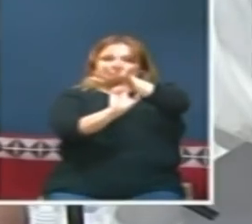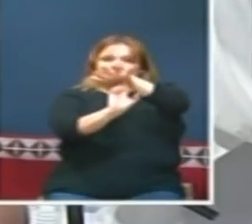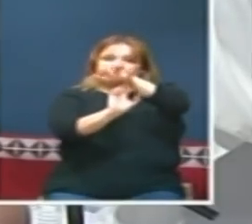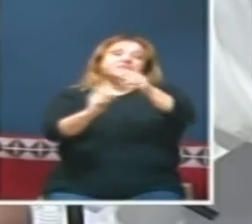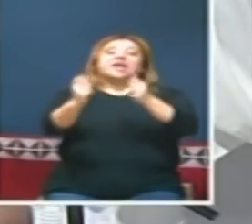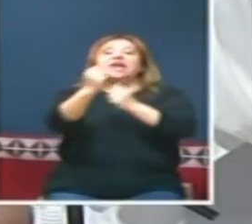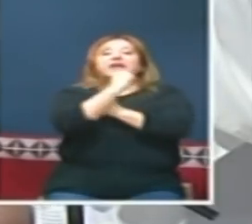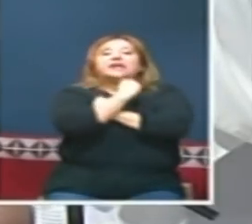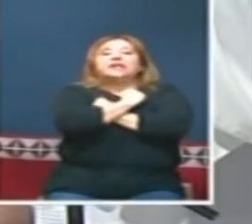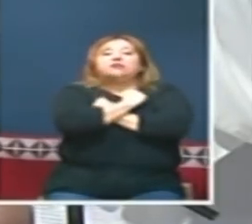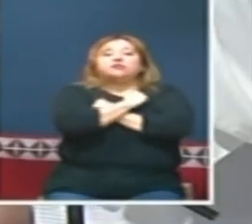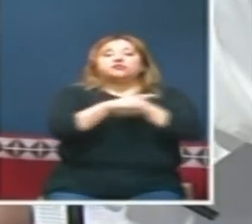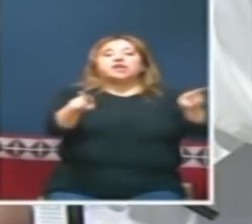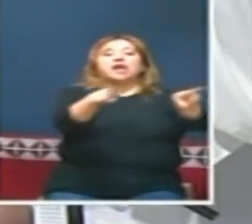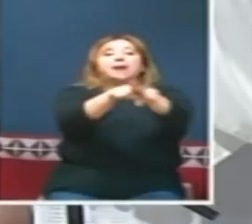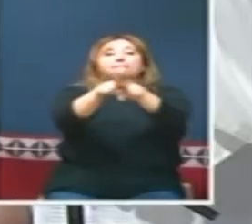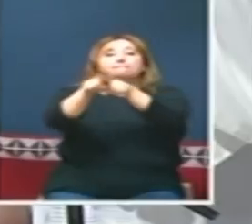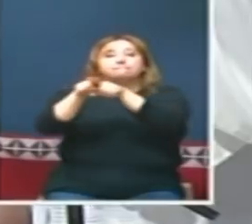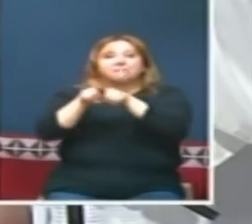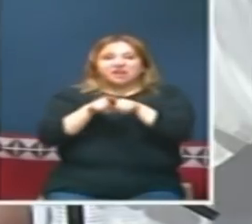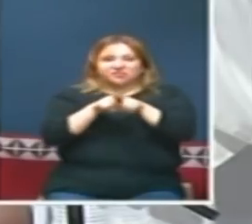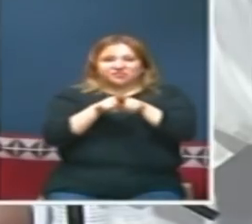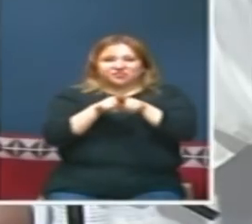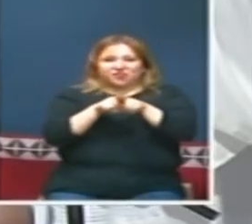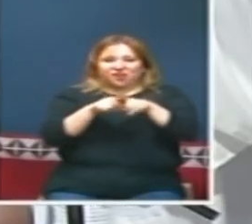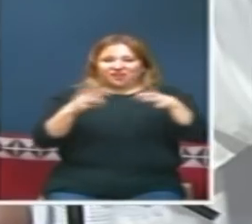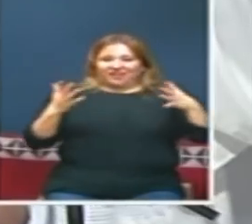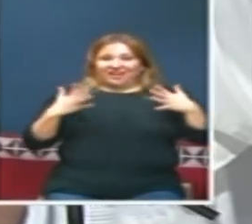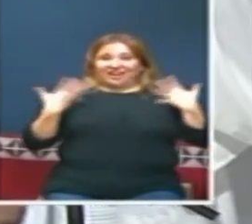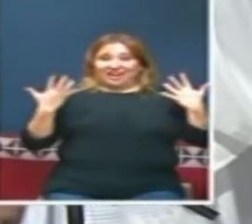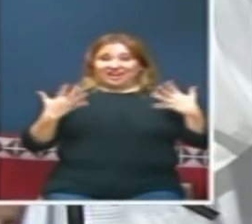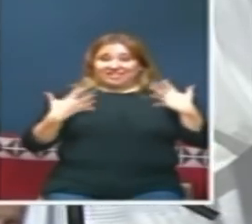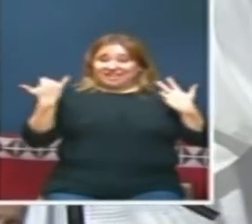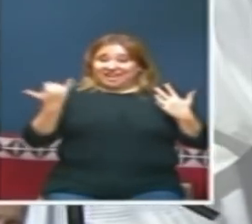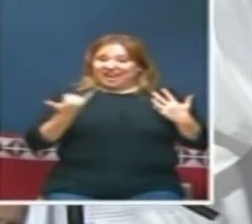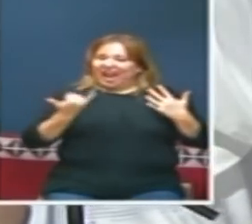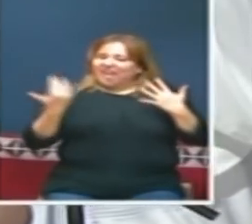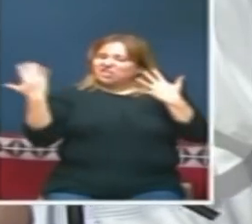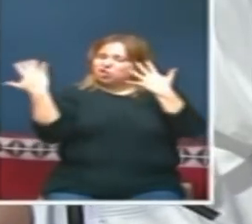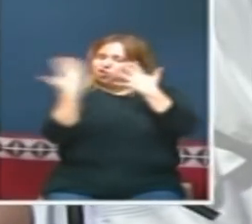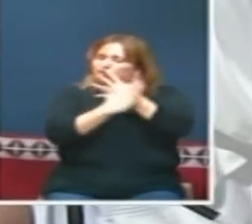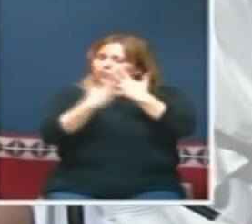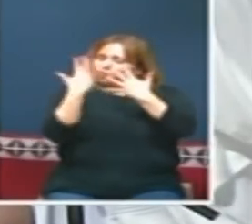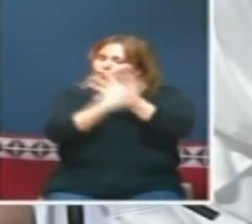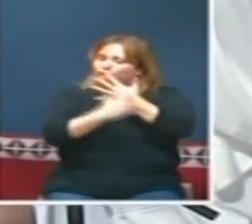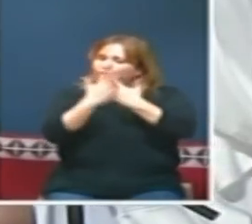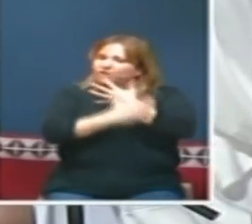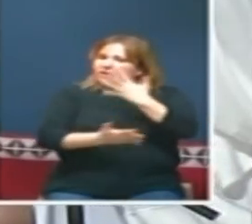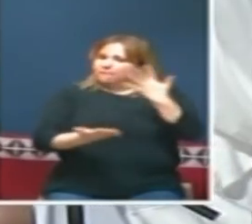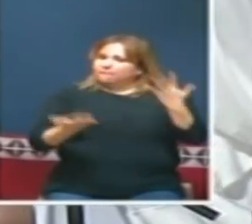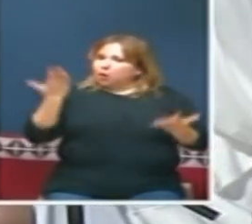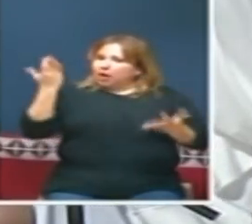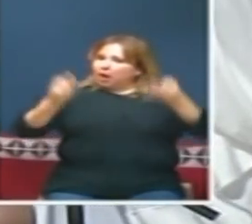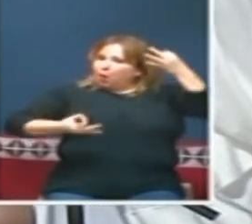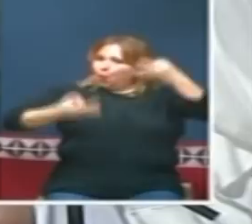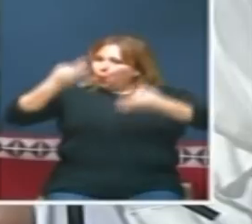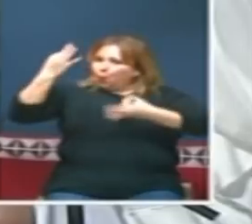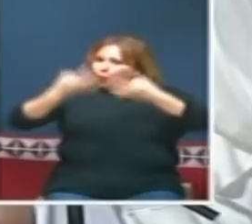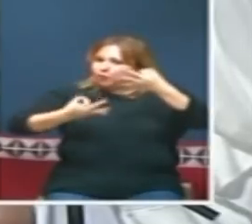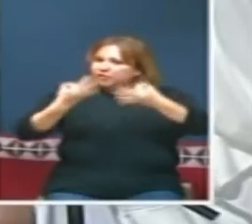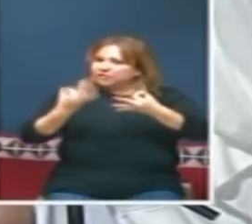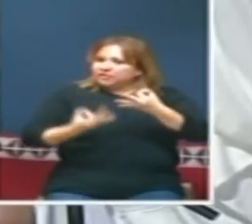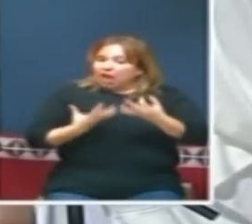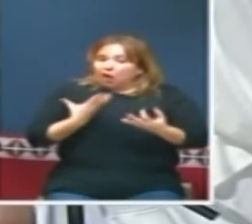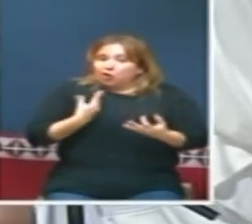Queridos hermanos, dichosos ustedes si tienen que sufrir por la justicia. No